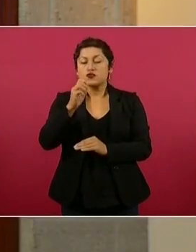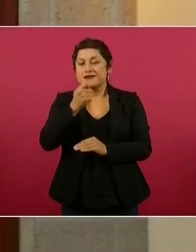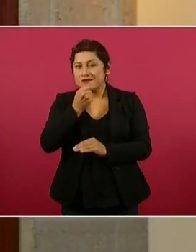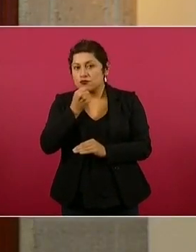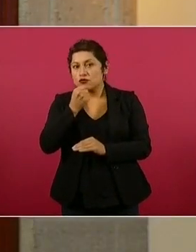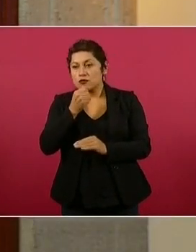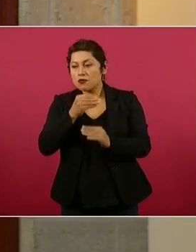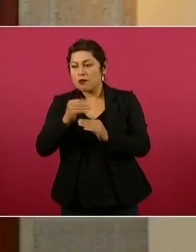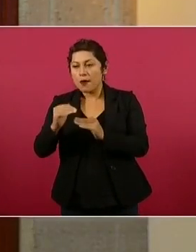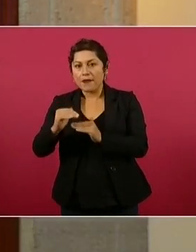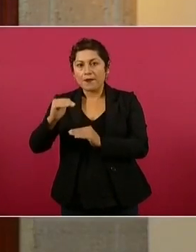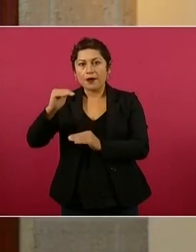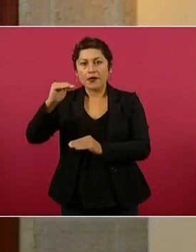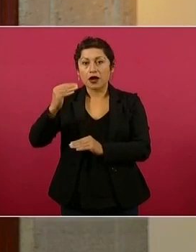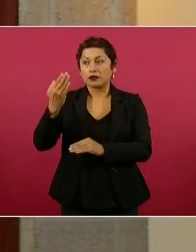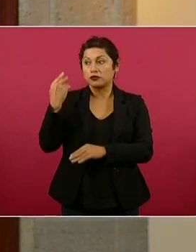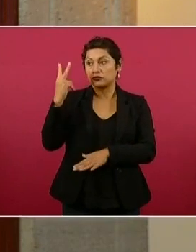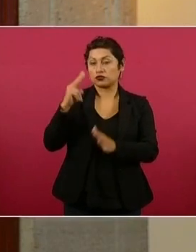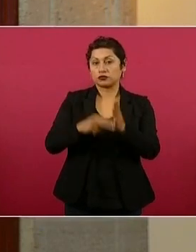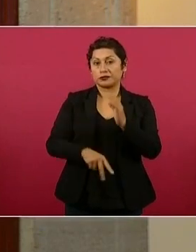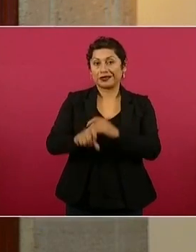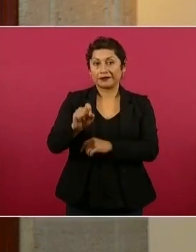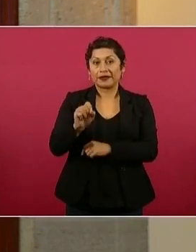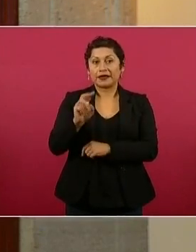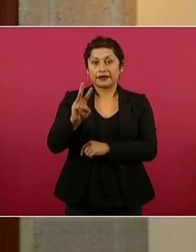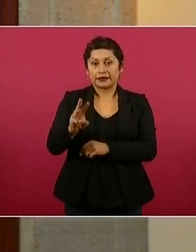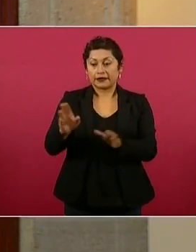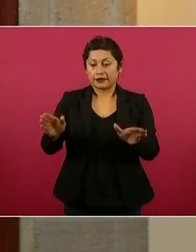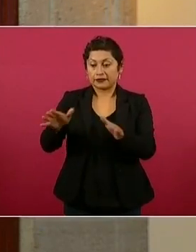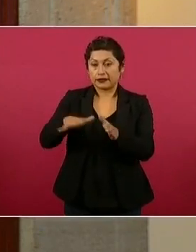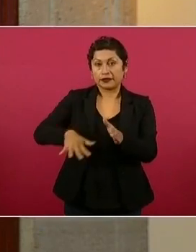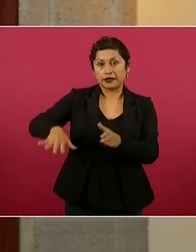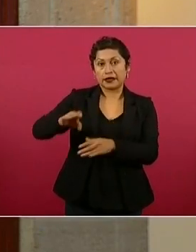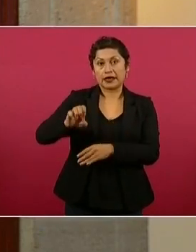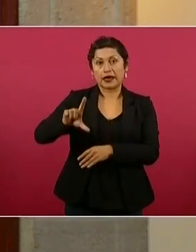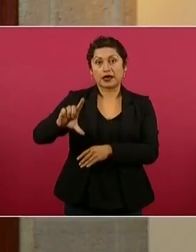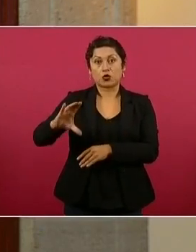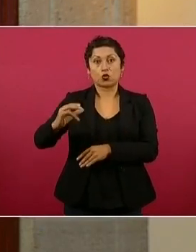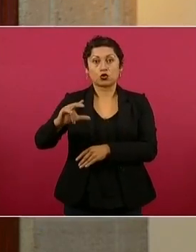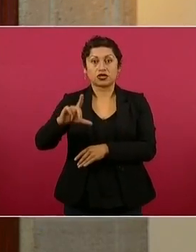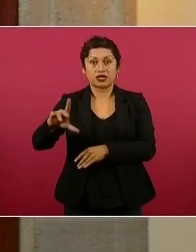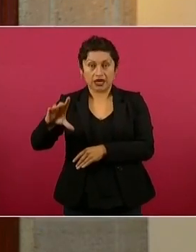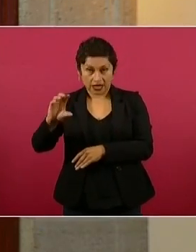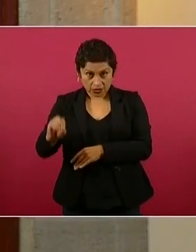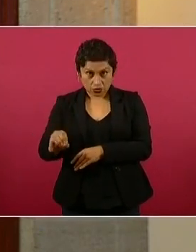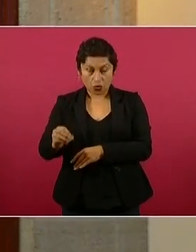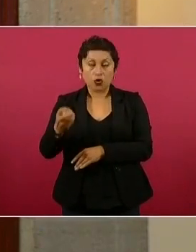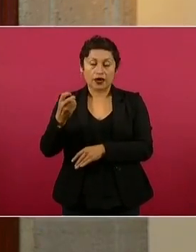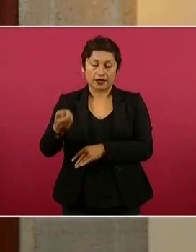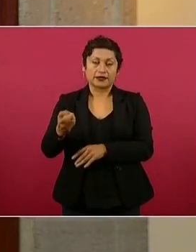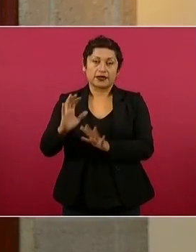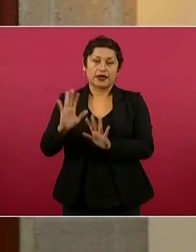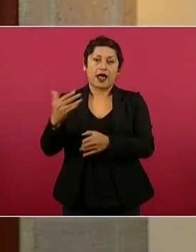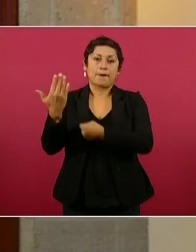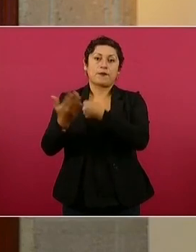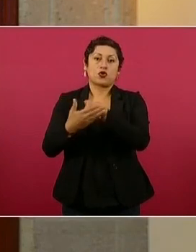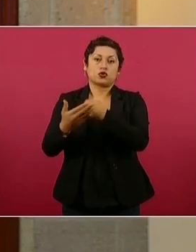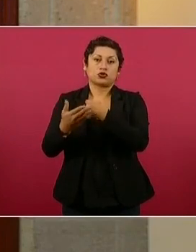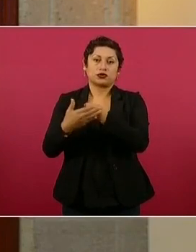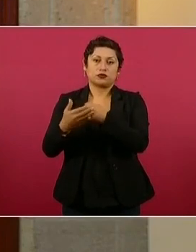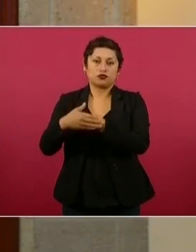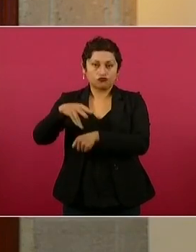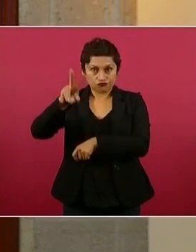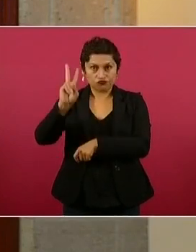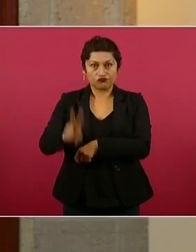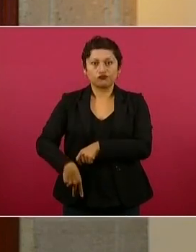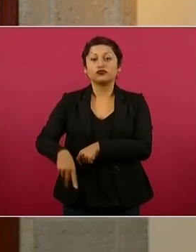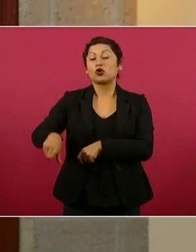el financiamiento del acueducto El Cuchillo va a ser una realidad. El gobierno federal va a apoyar con